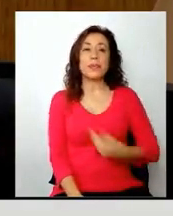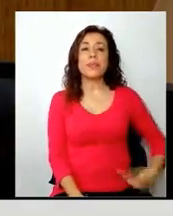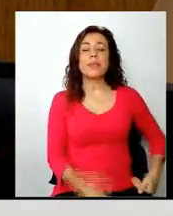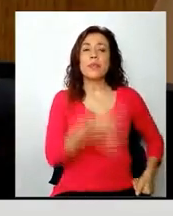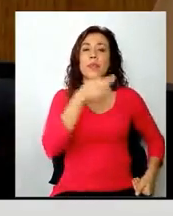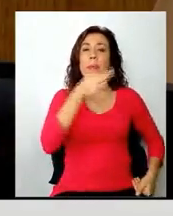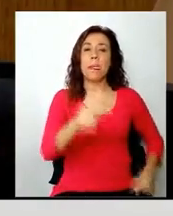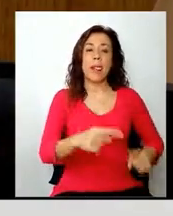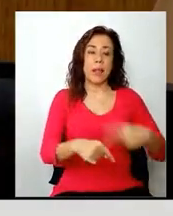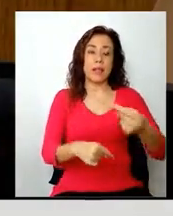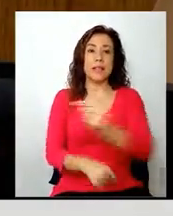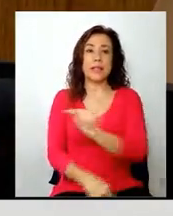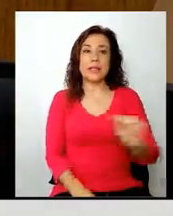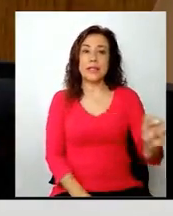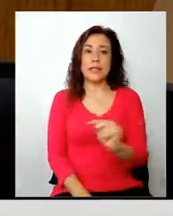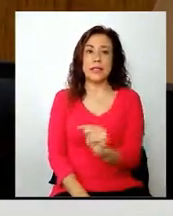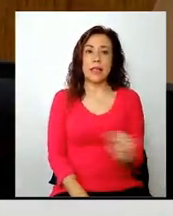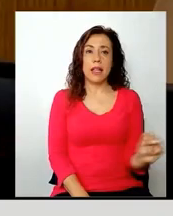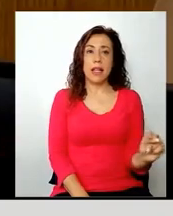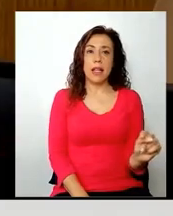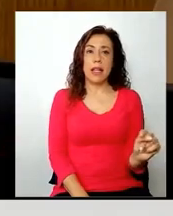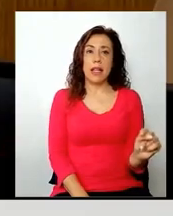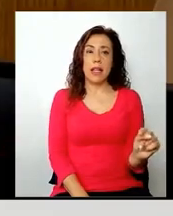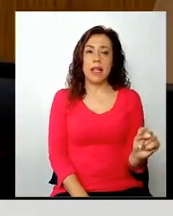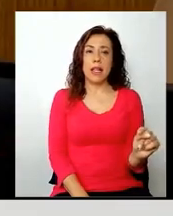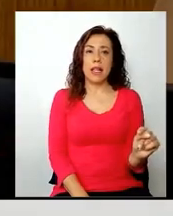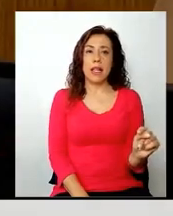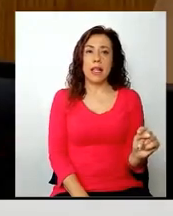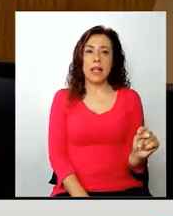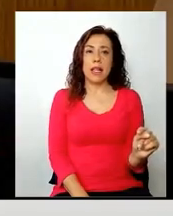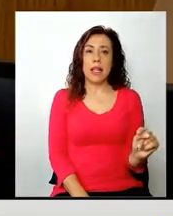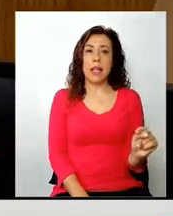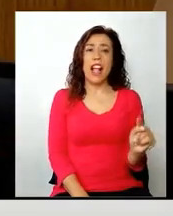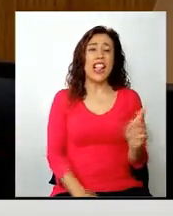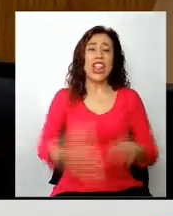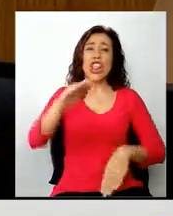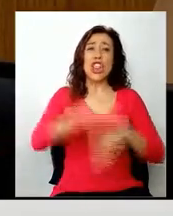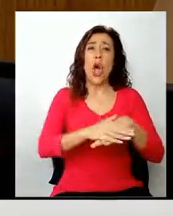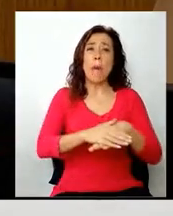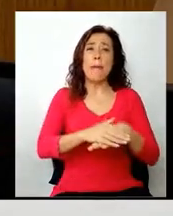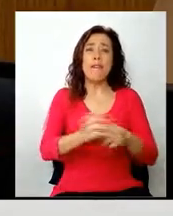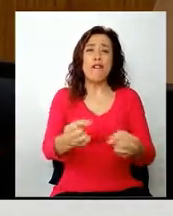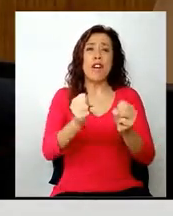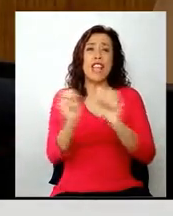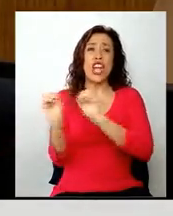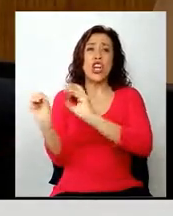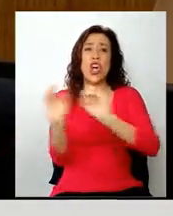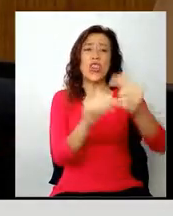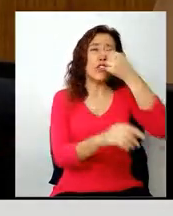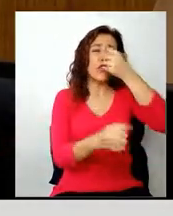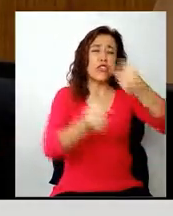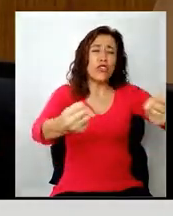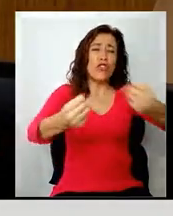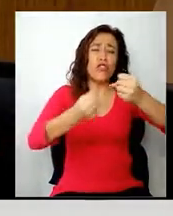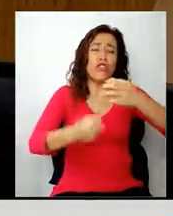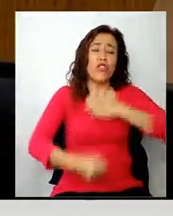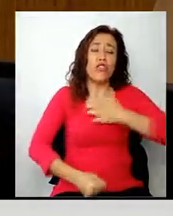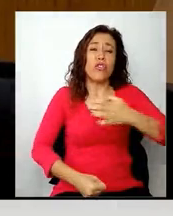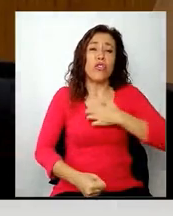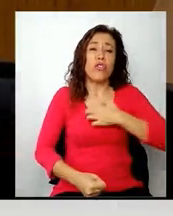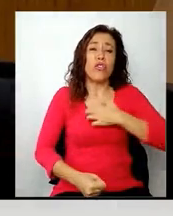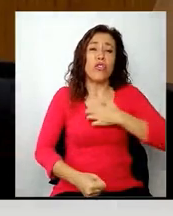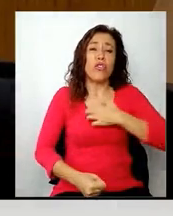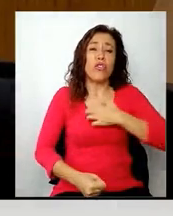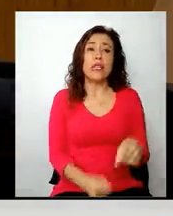semanas será el pic en número de casos de contagios por influencia y virus estacionales y sabiendo que en